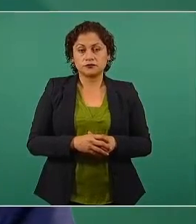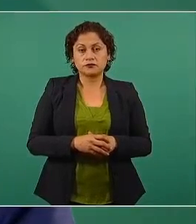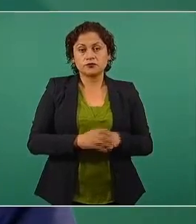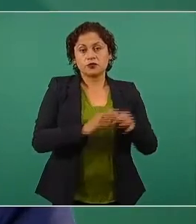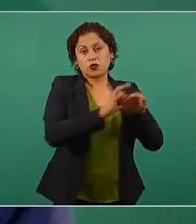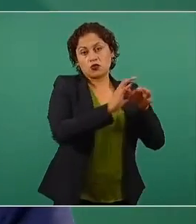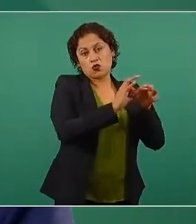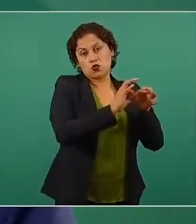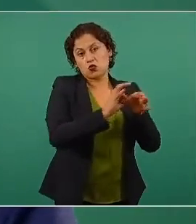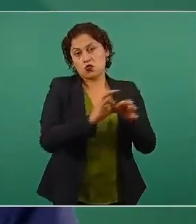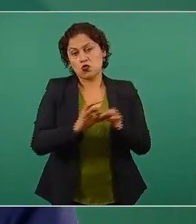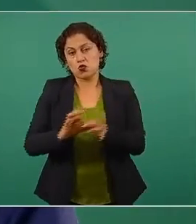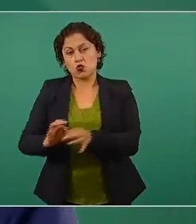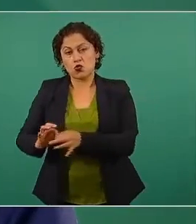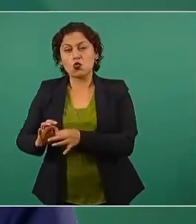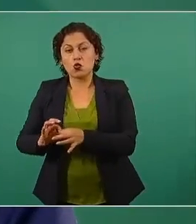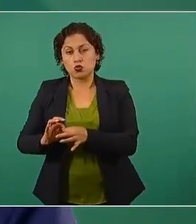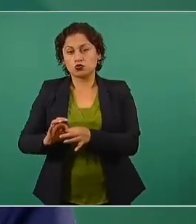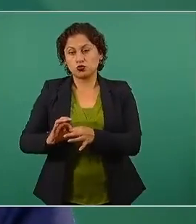comprometa